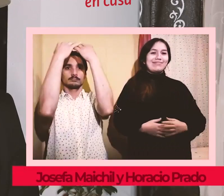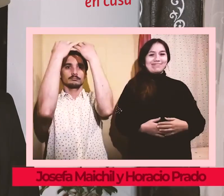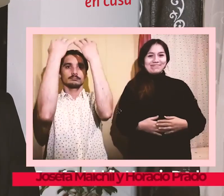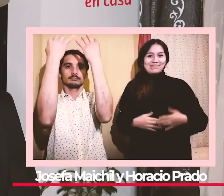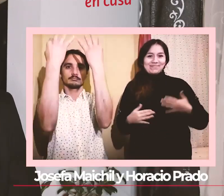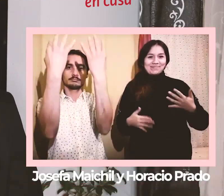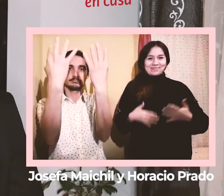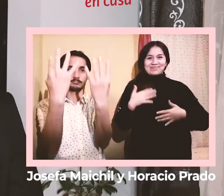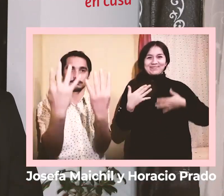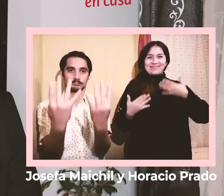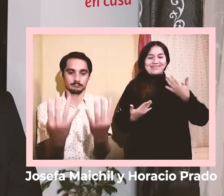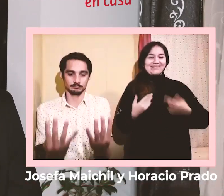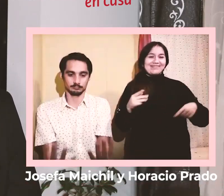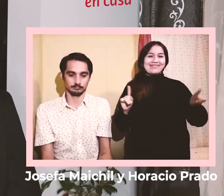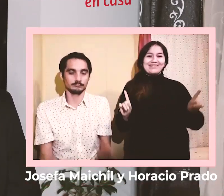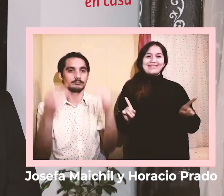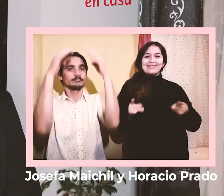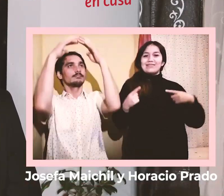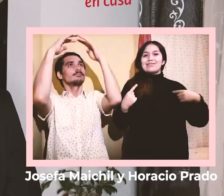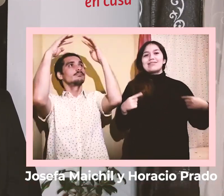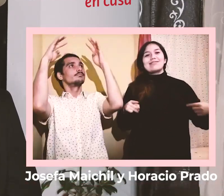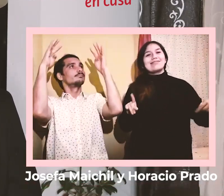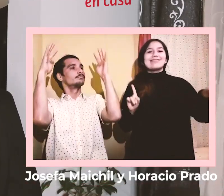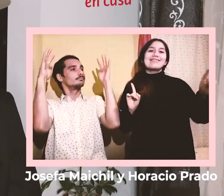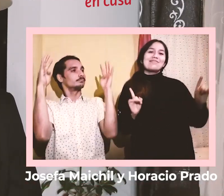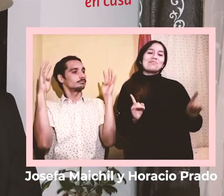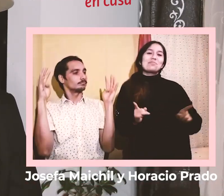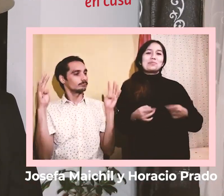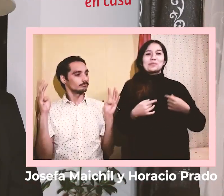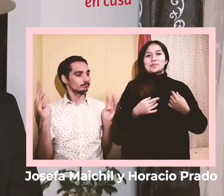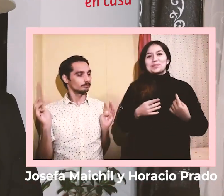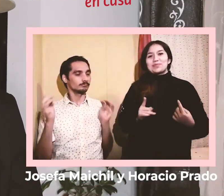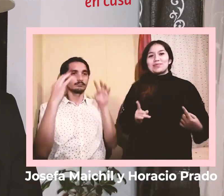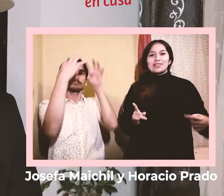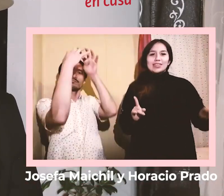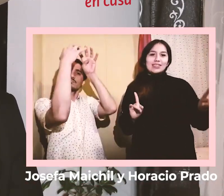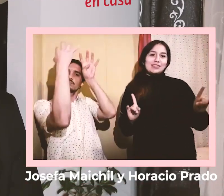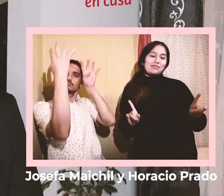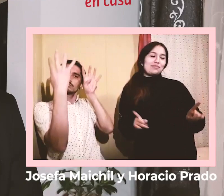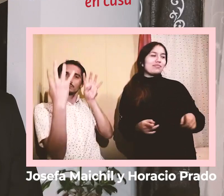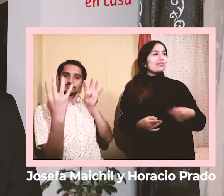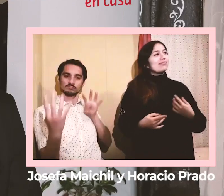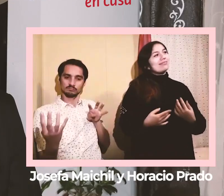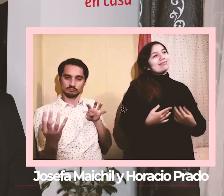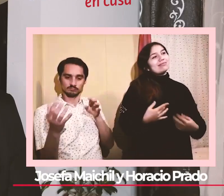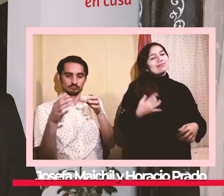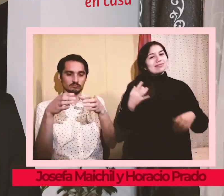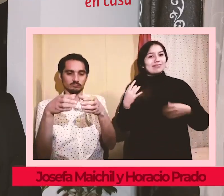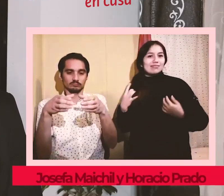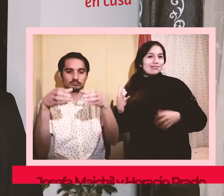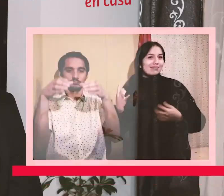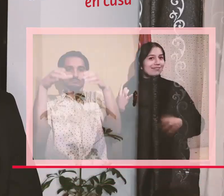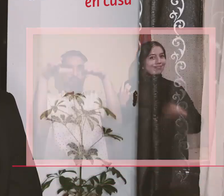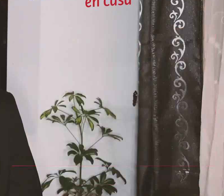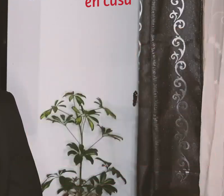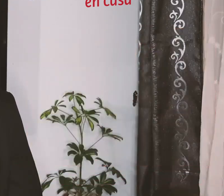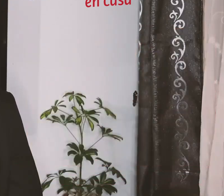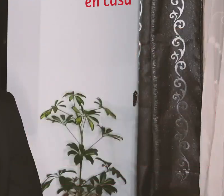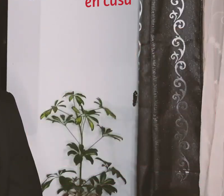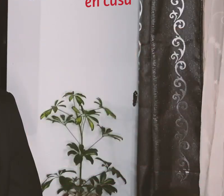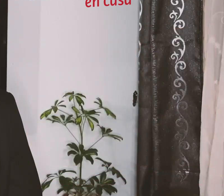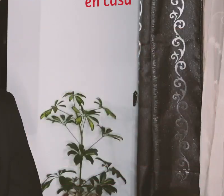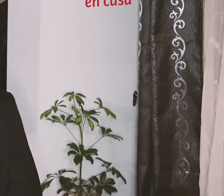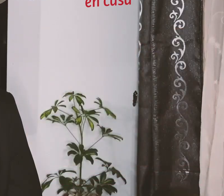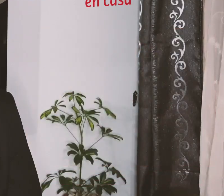Maichil y Horacio Prado por su destacada interpretación en lenguas de señas. También